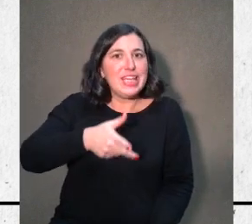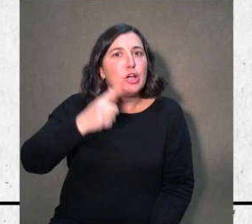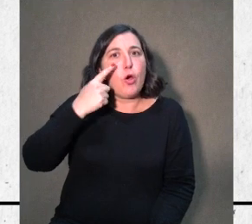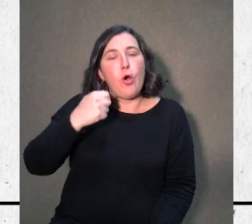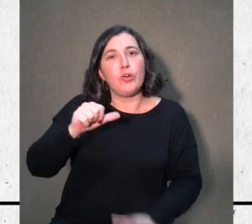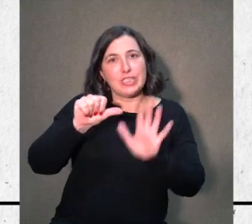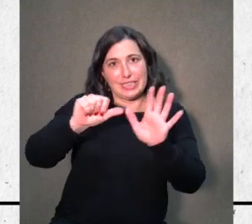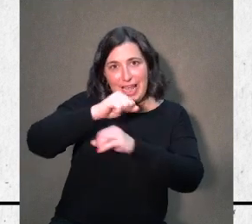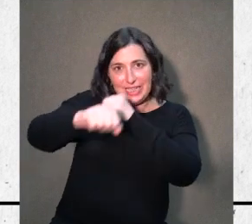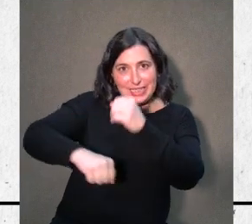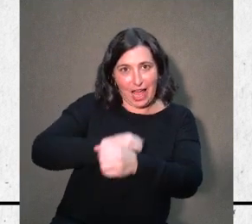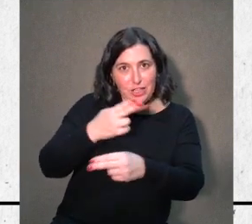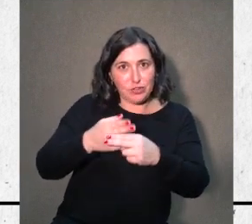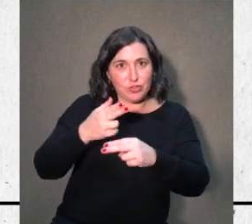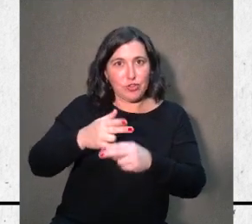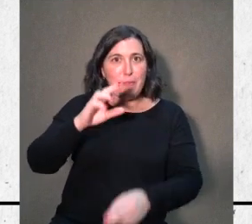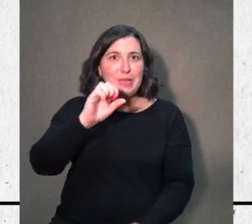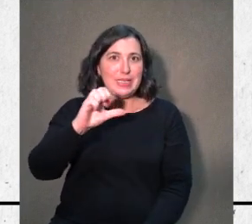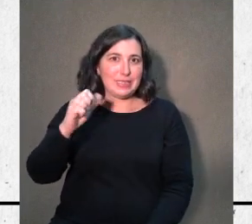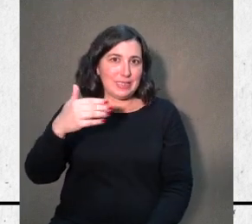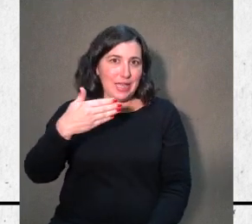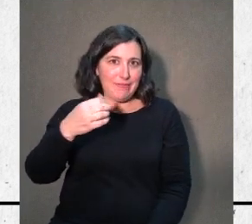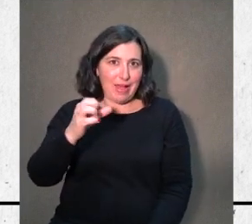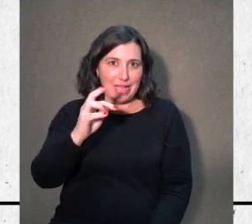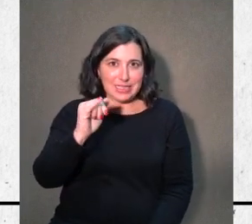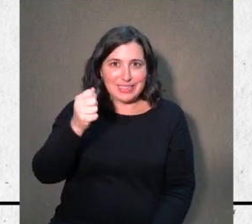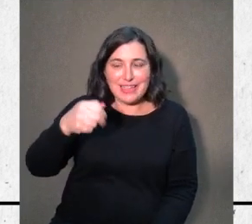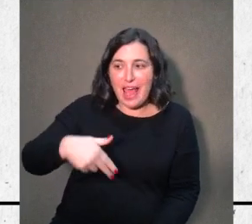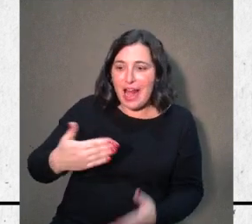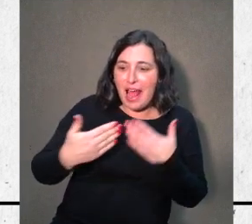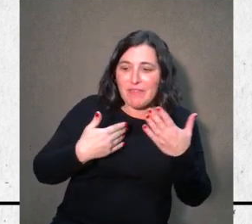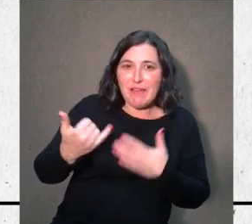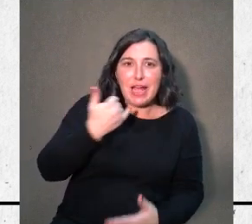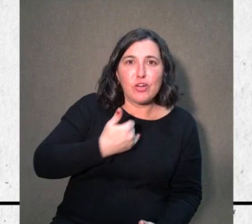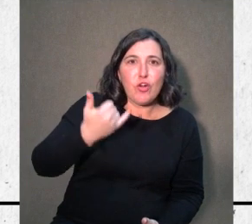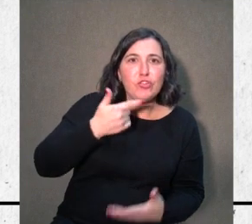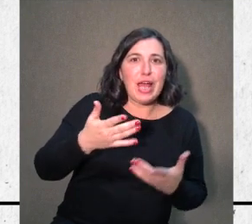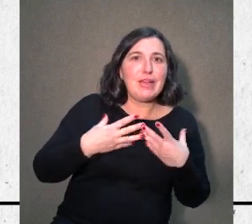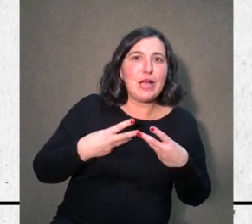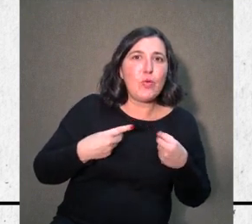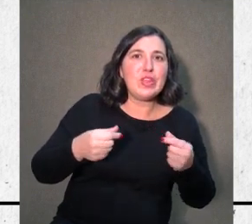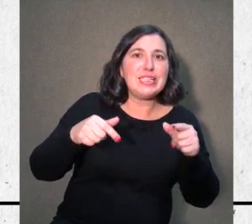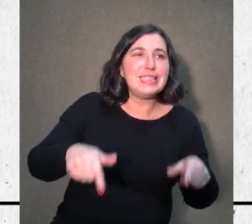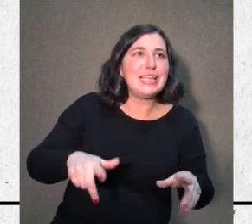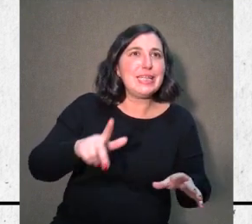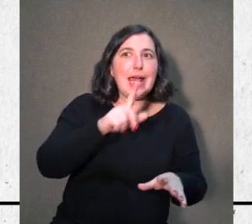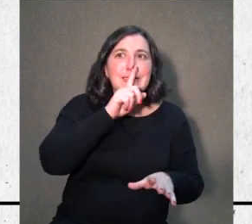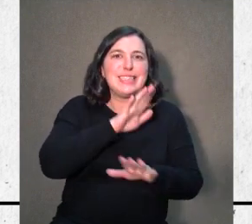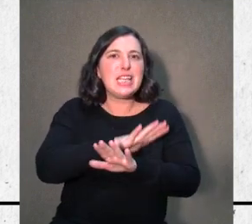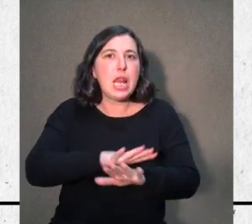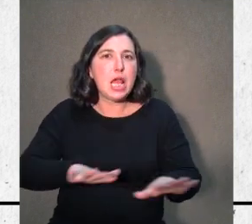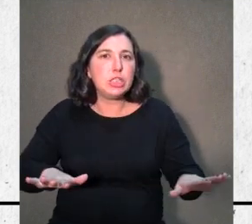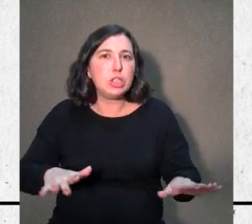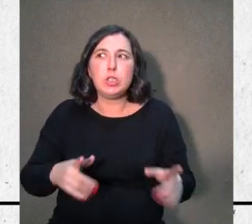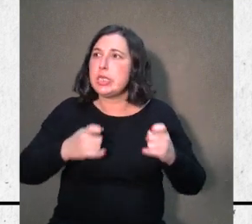poquito me hablaba, me contaba que él cuando está sintiendo silencio, que él siente que tiene que cantar, siente que tiene que tocar algo, y tal